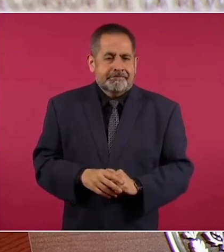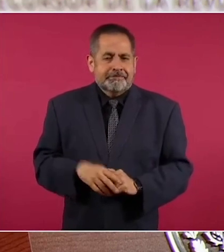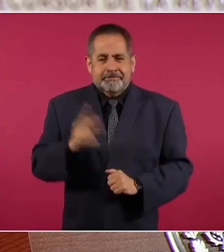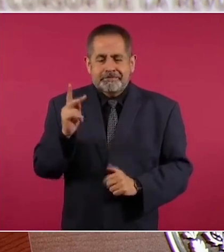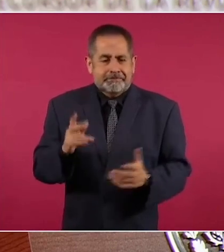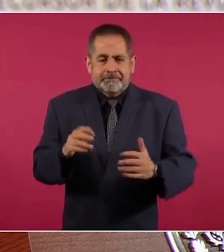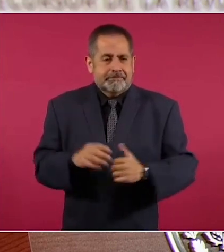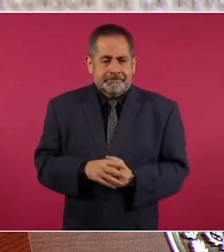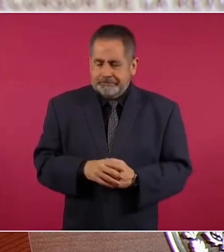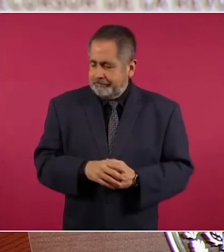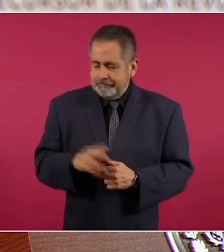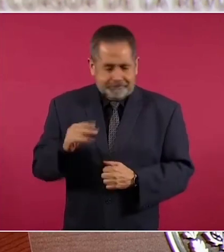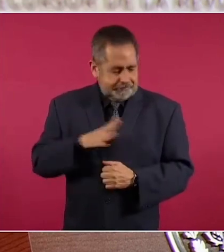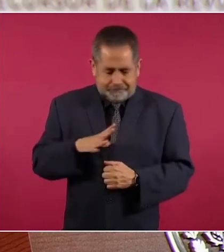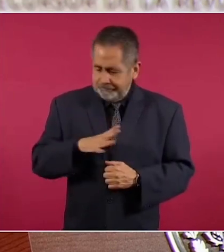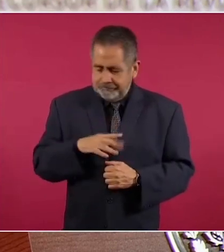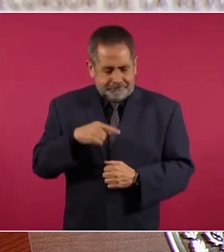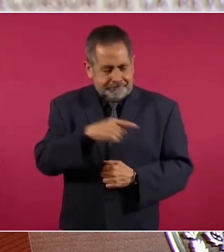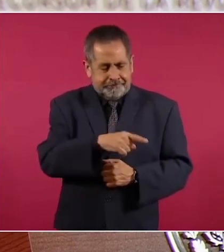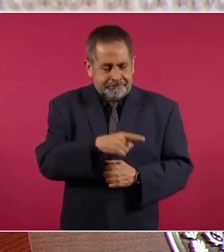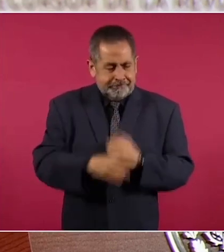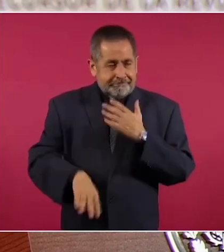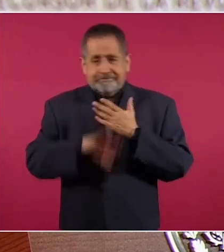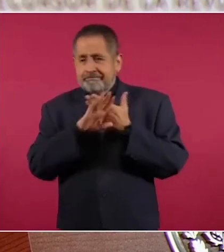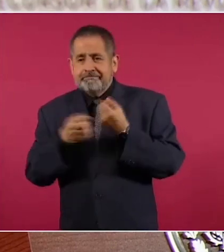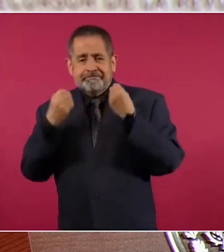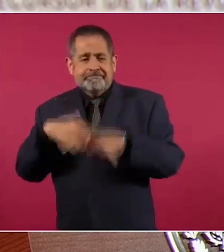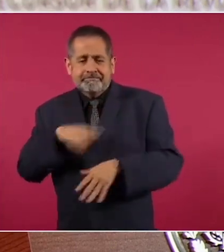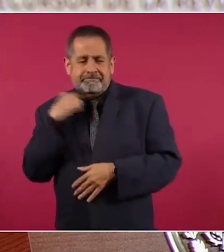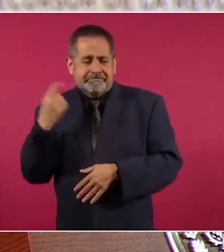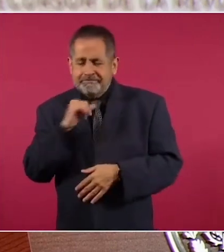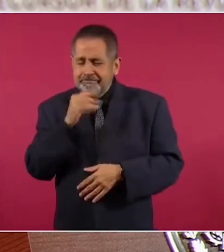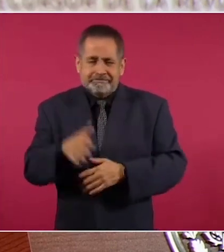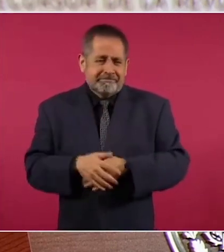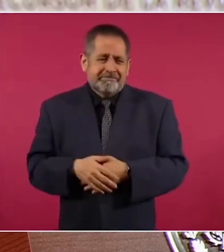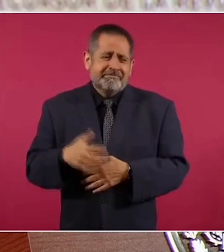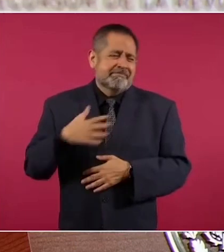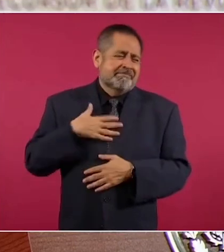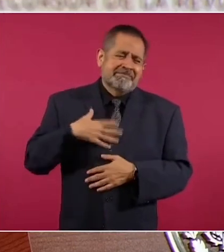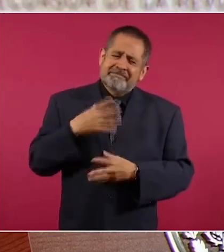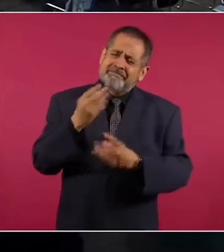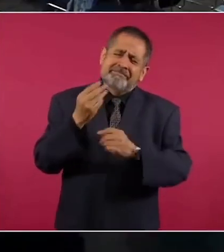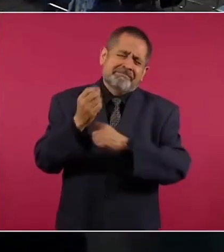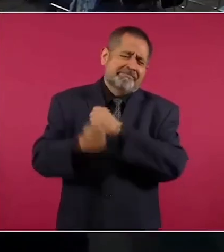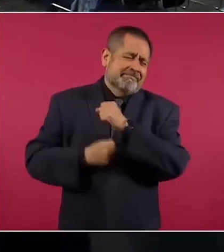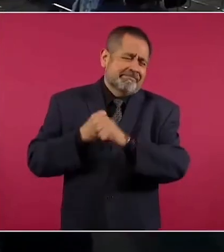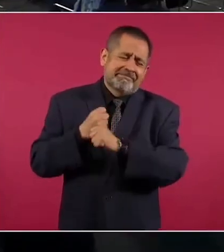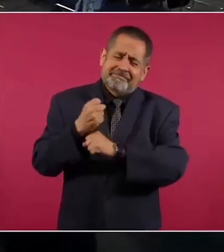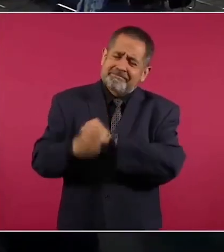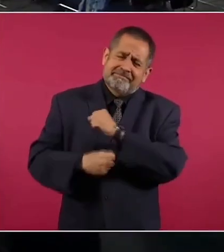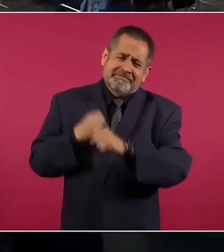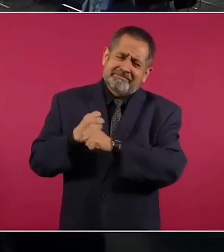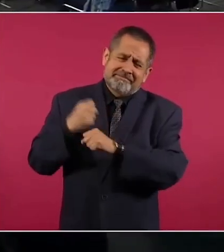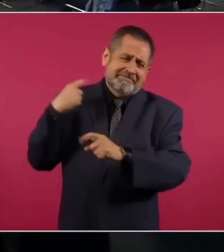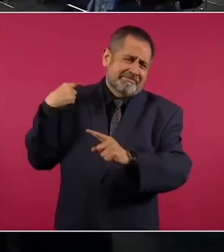pero no van a lograr su propósito. Ya llevamos años en esta lucha